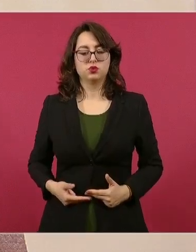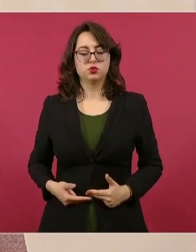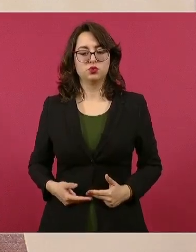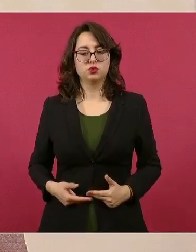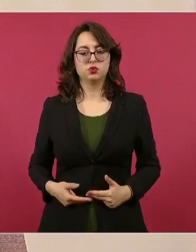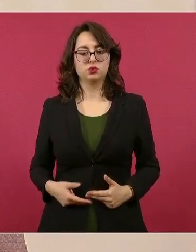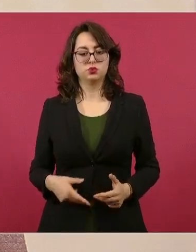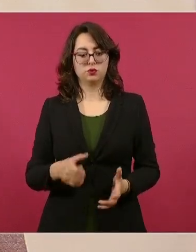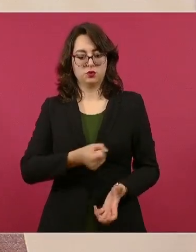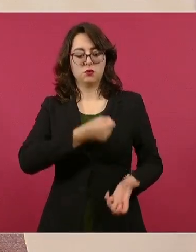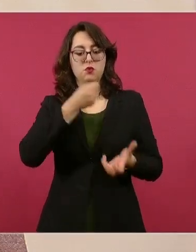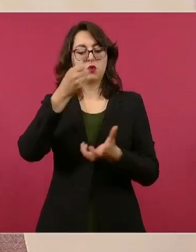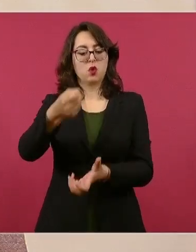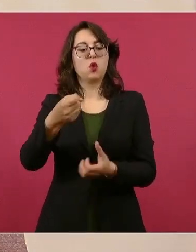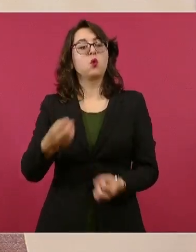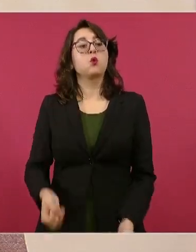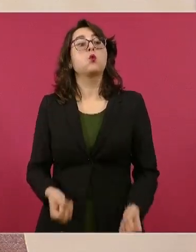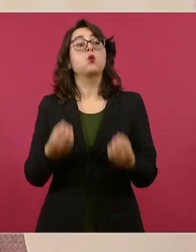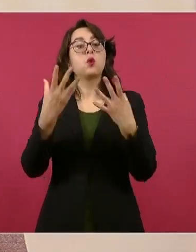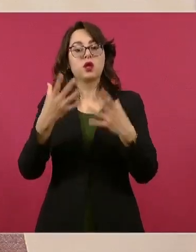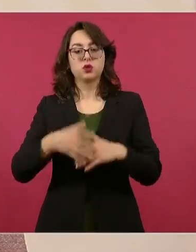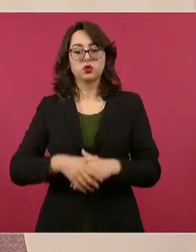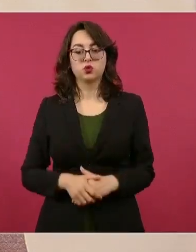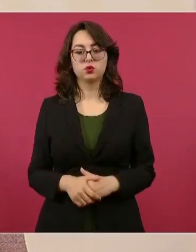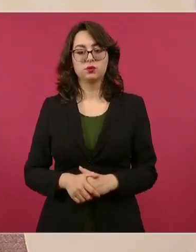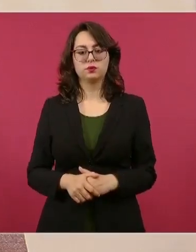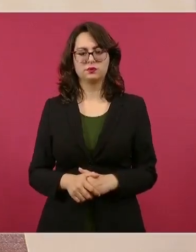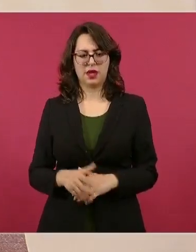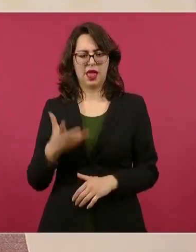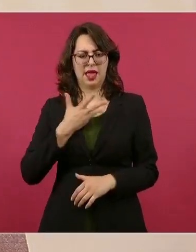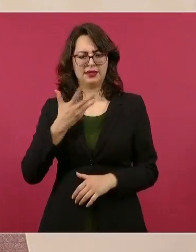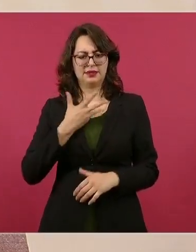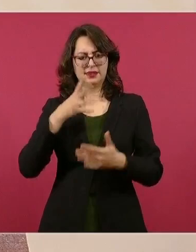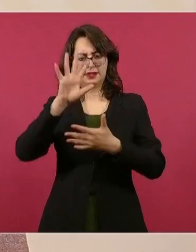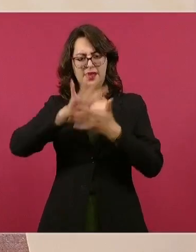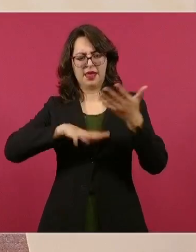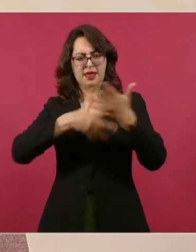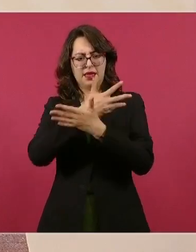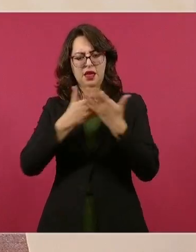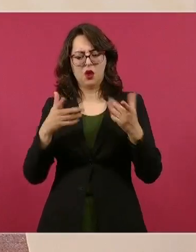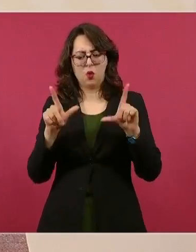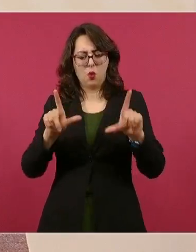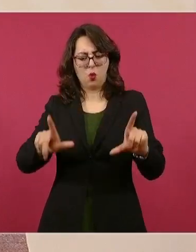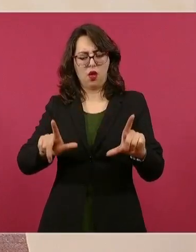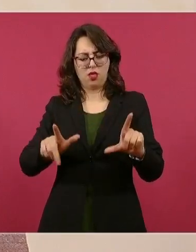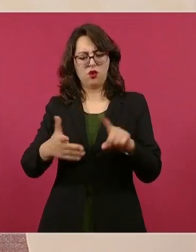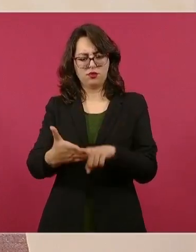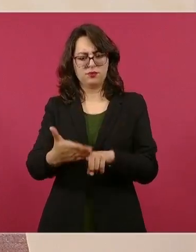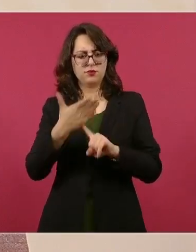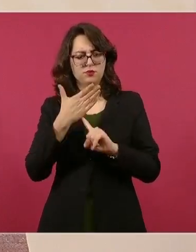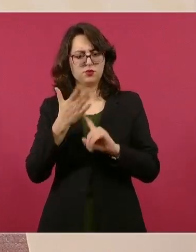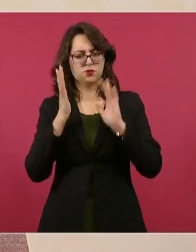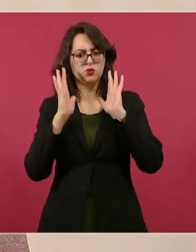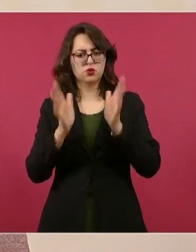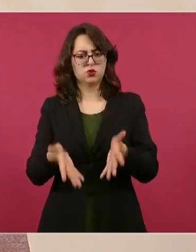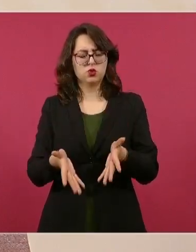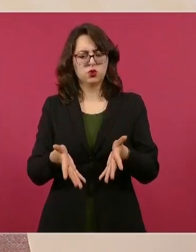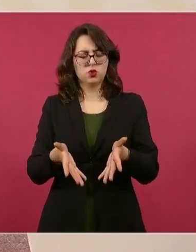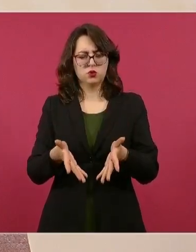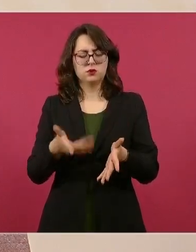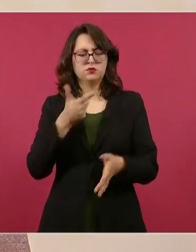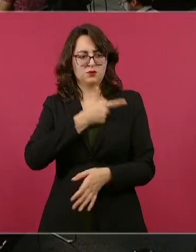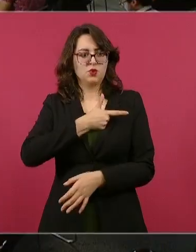sobre presupuesto. Es un cuadrito que ya me mostró, pero